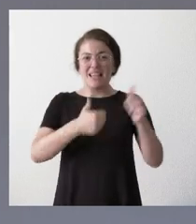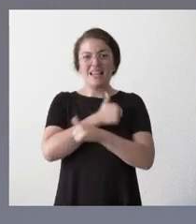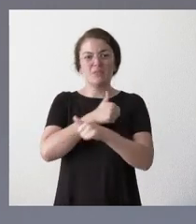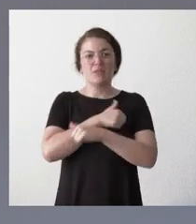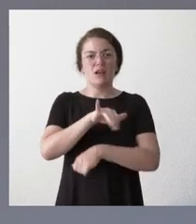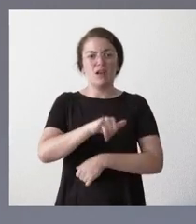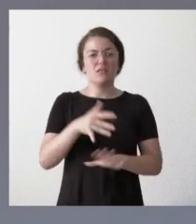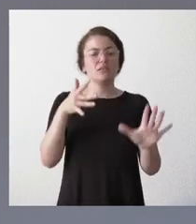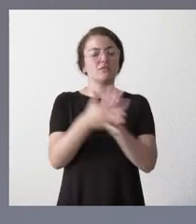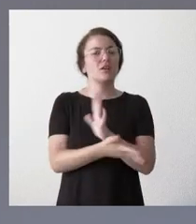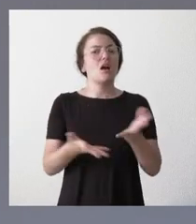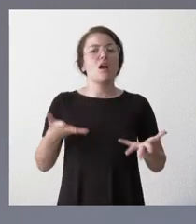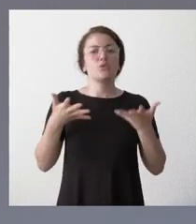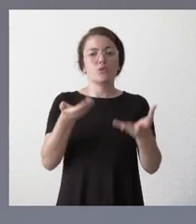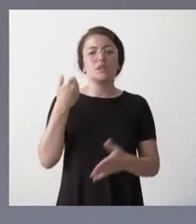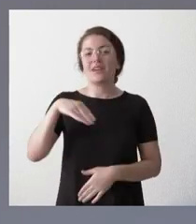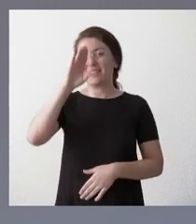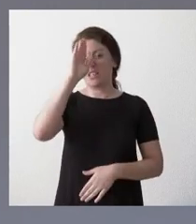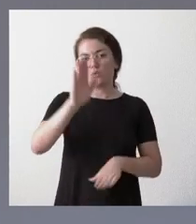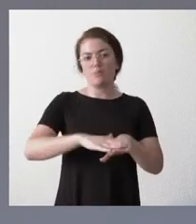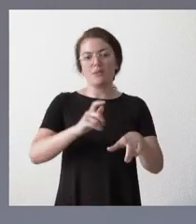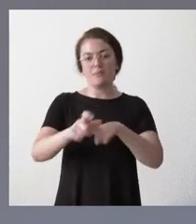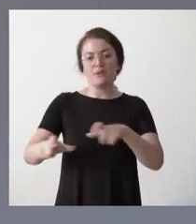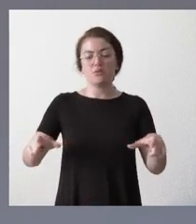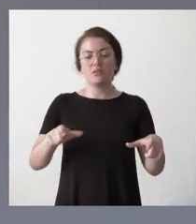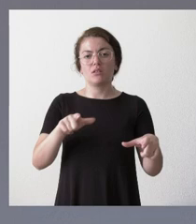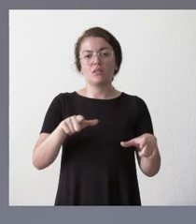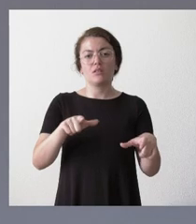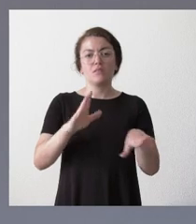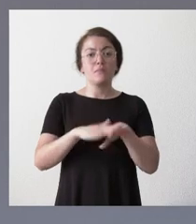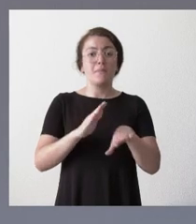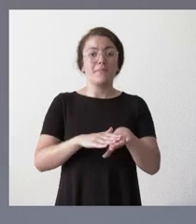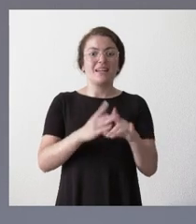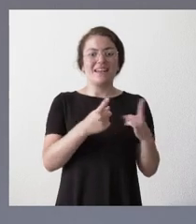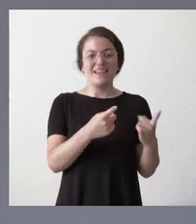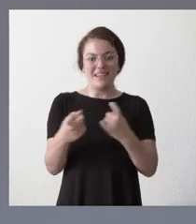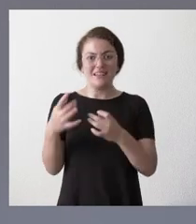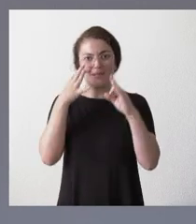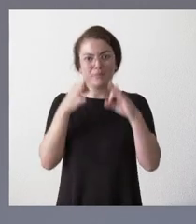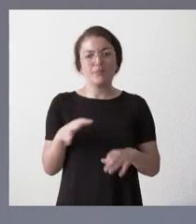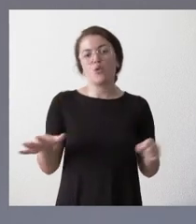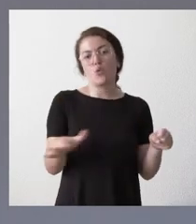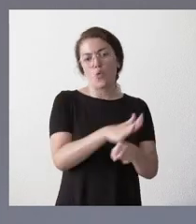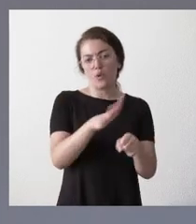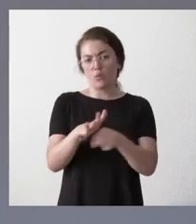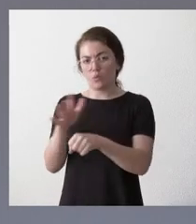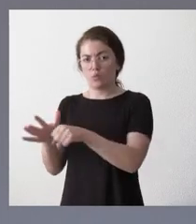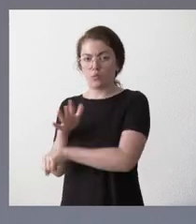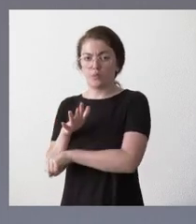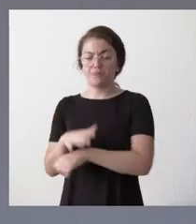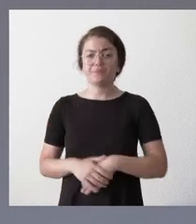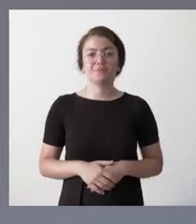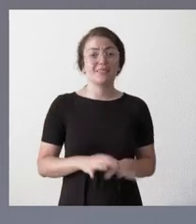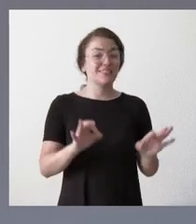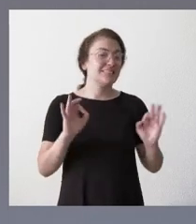llega directamente a las personas para solucionar una necesidad real que tienen en este momento, especialmente